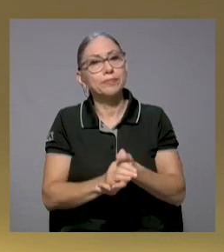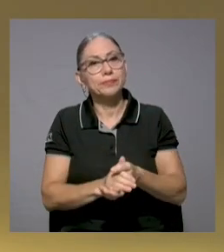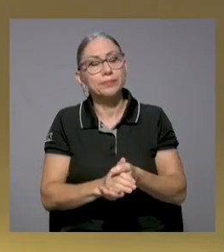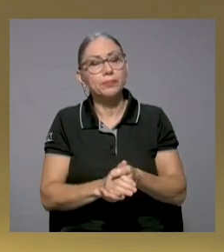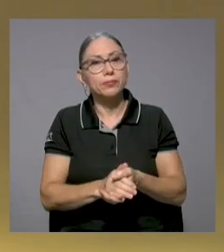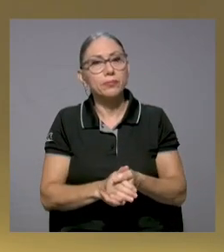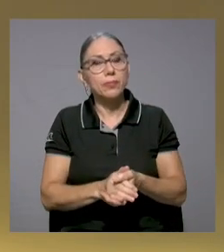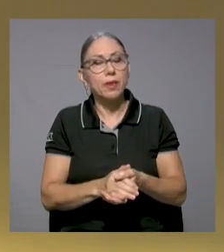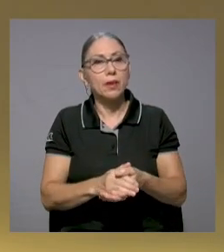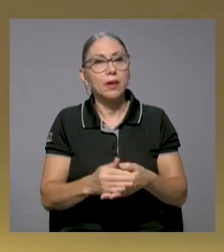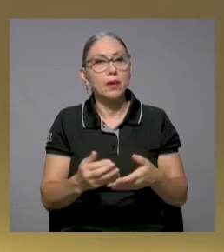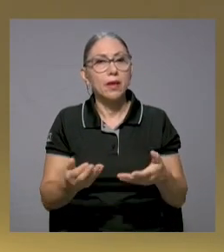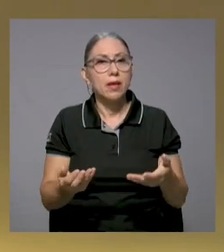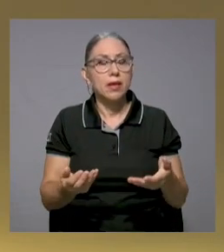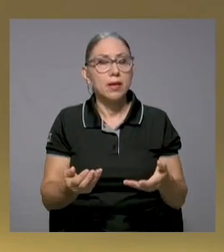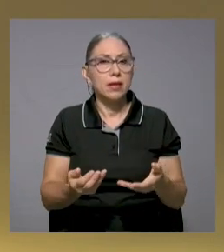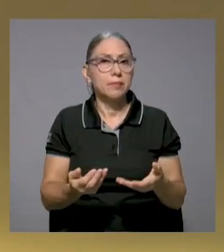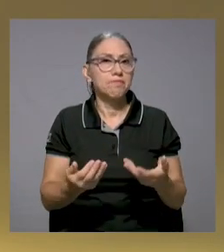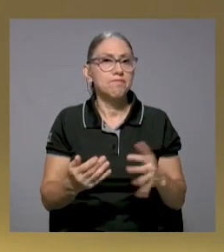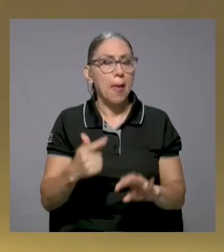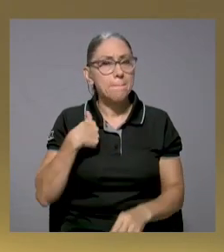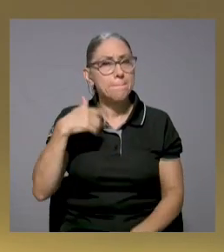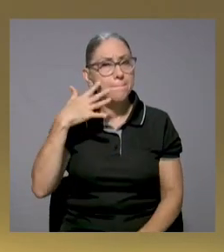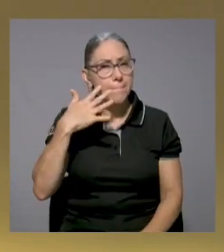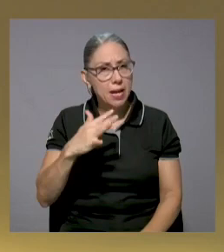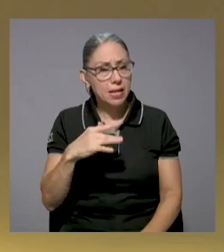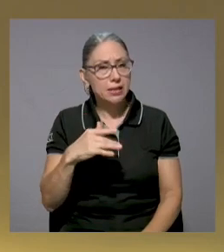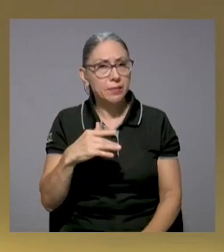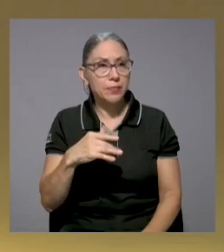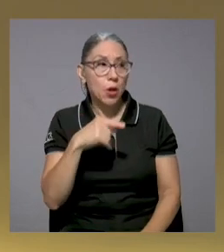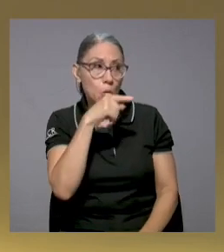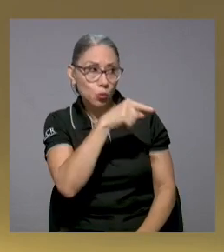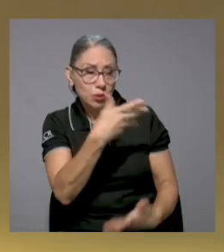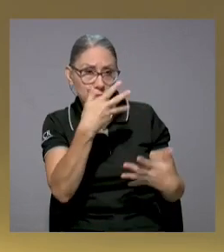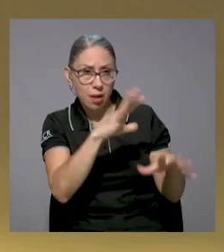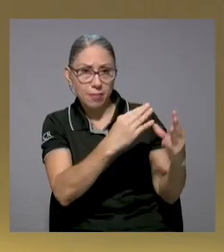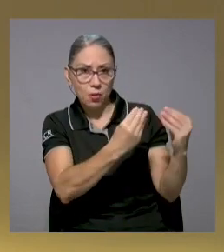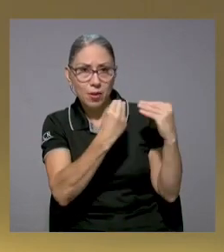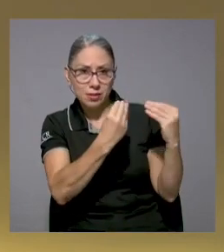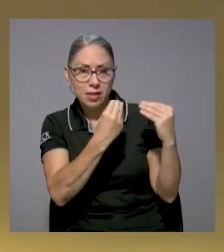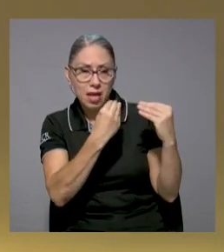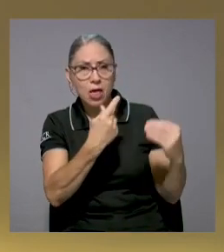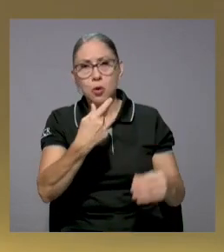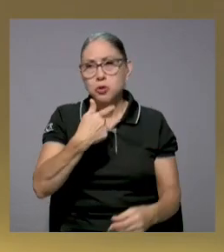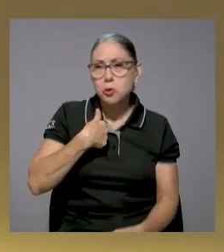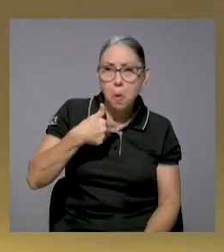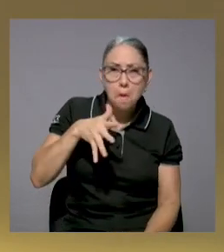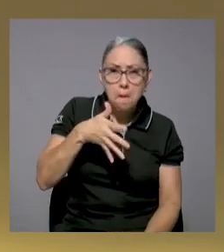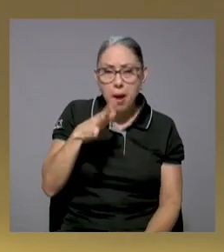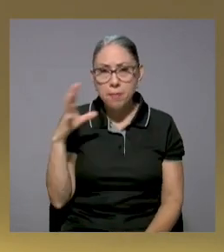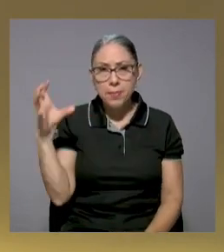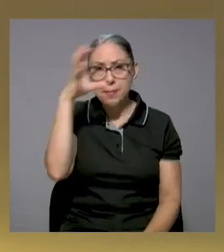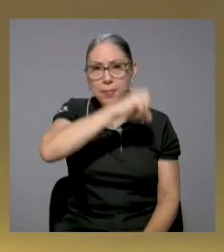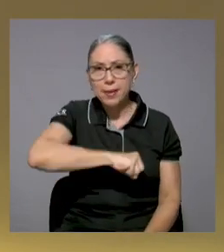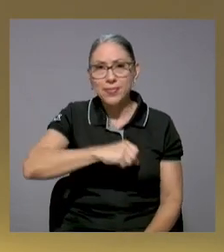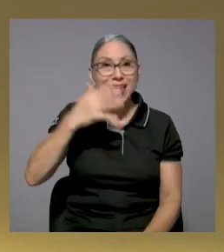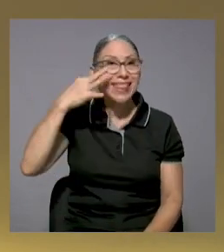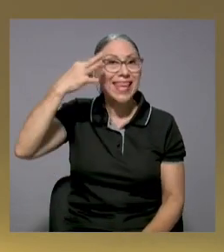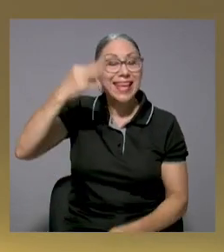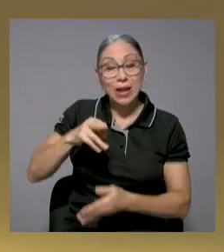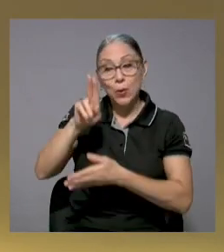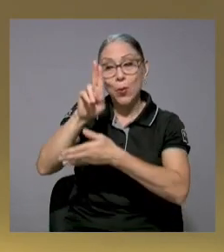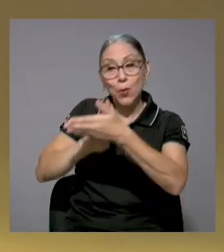y me parece, y usted me lo ha enseñado y yo por ahí me medio enterado, de que creo que el